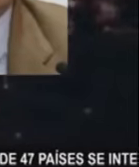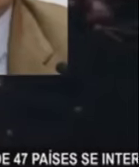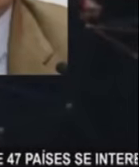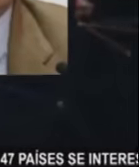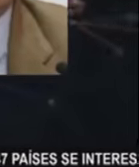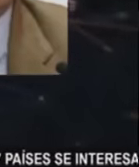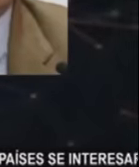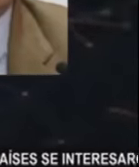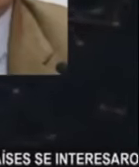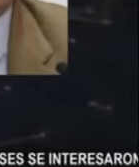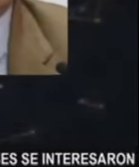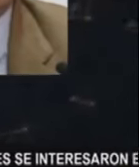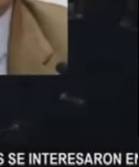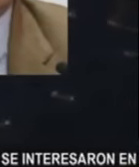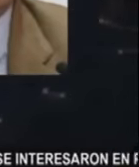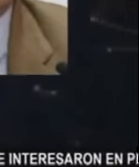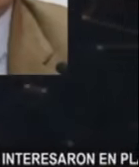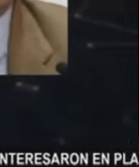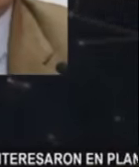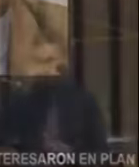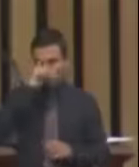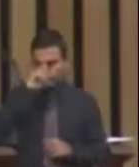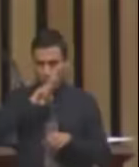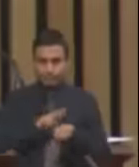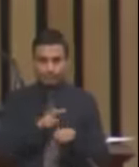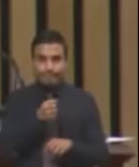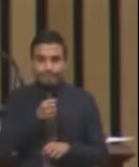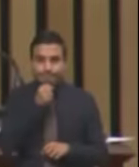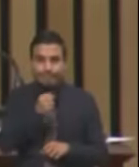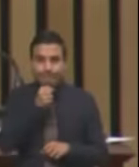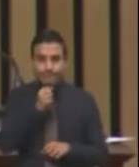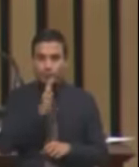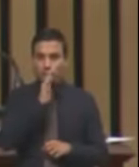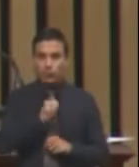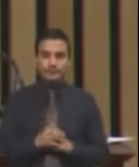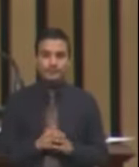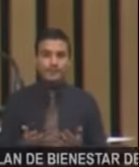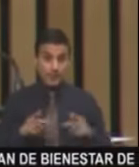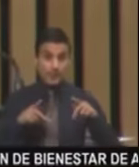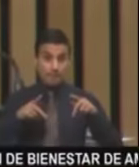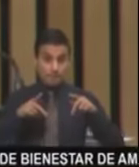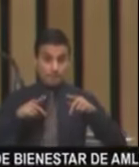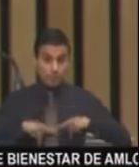siempre. Buenas tardes. Muy bien, muchas gracias, Ciro Murayama, consejero electoral pues ahí está,